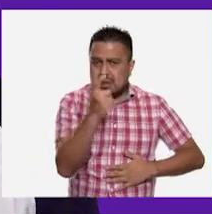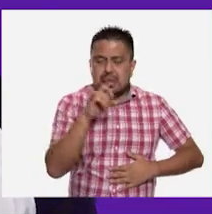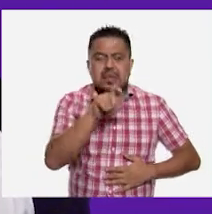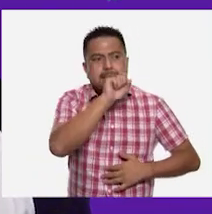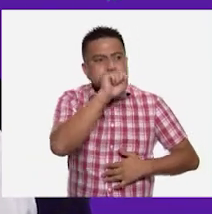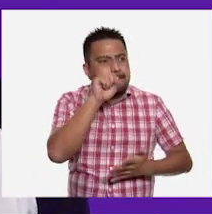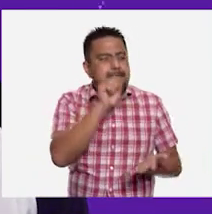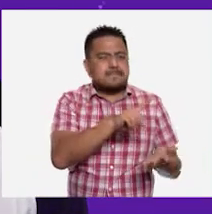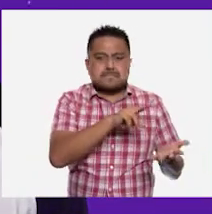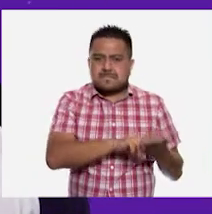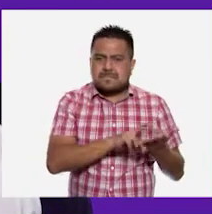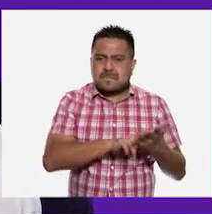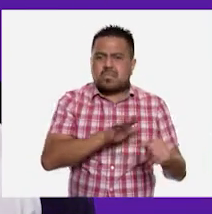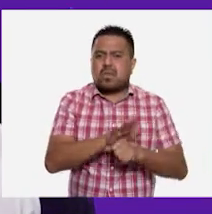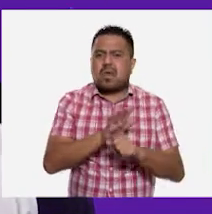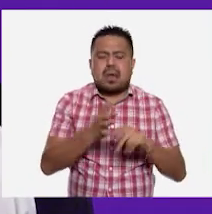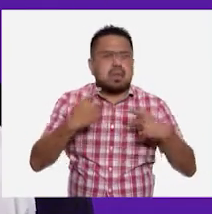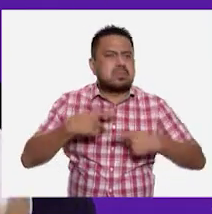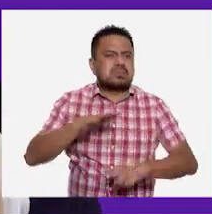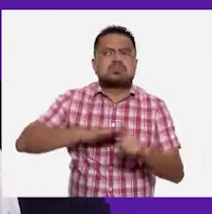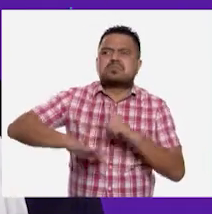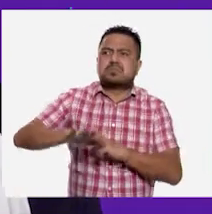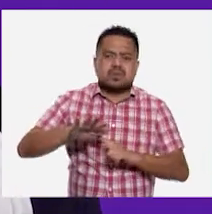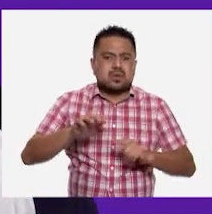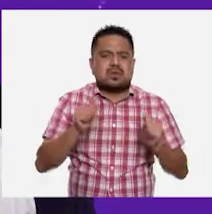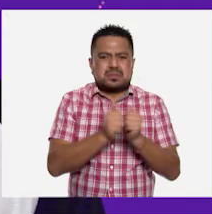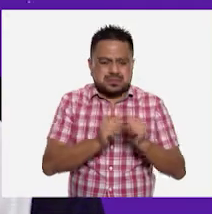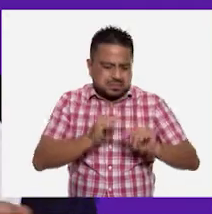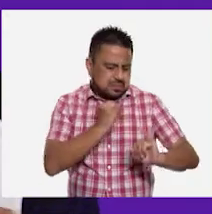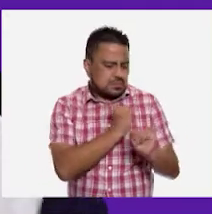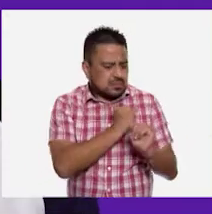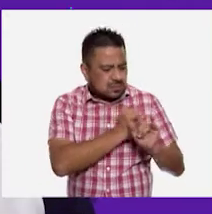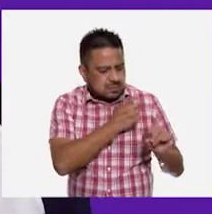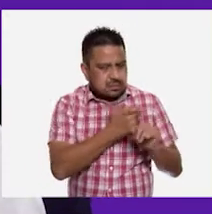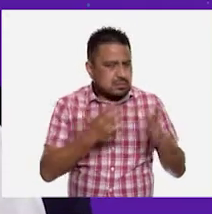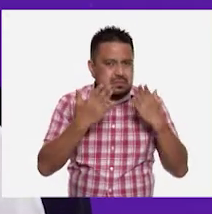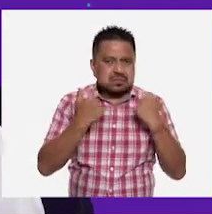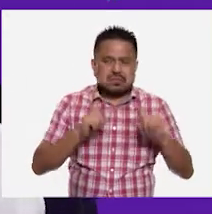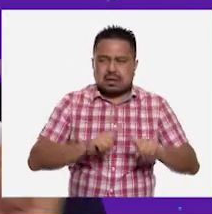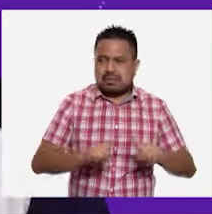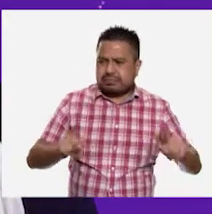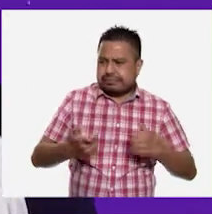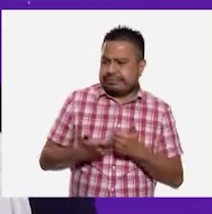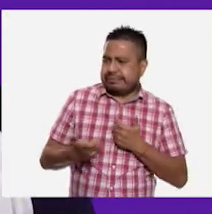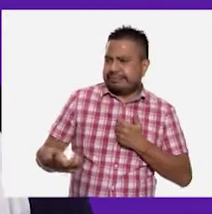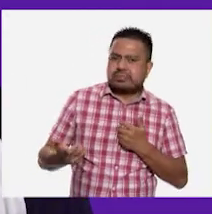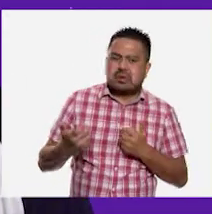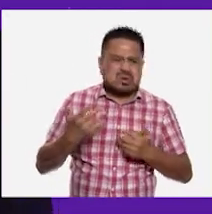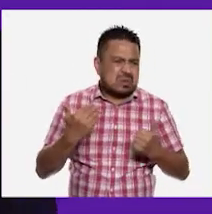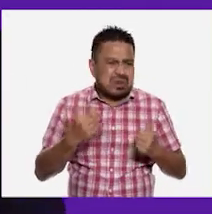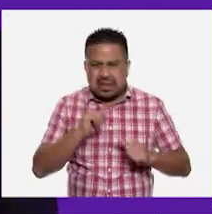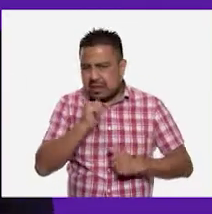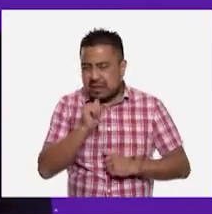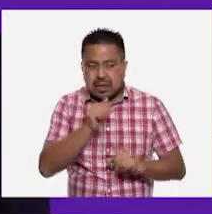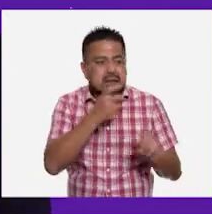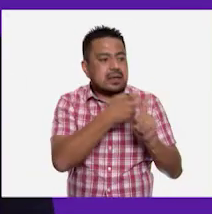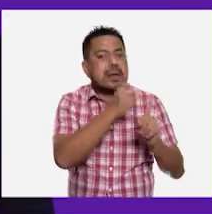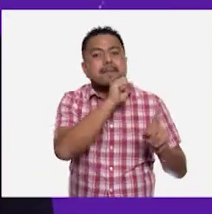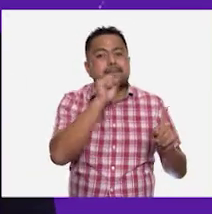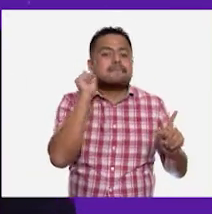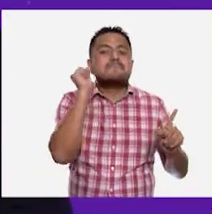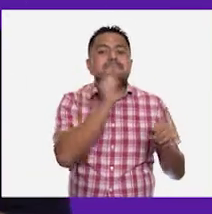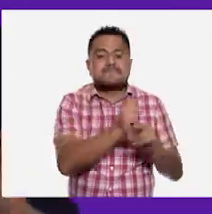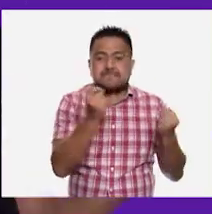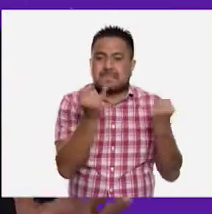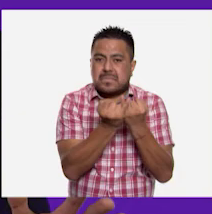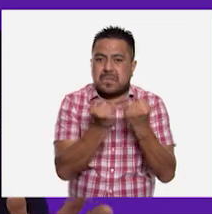el mismo valor que el de cualquier persona y que en el ciberespacio no existen distinciones de ningún tipo. Esto también